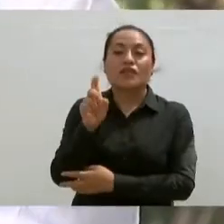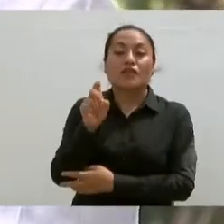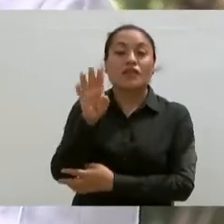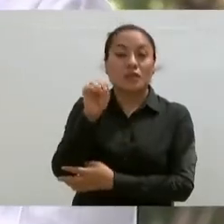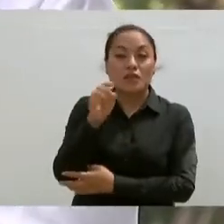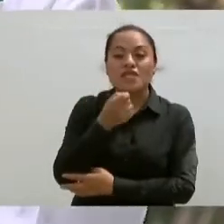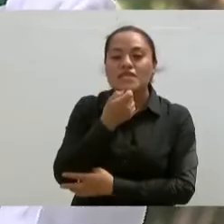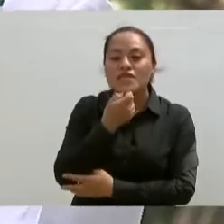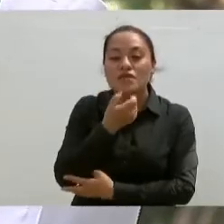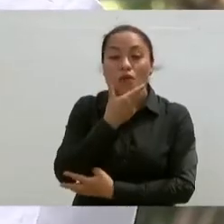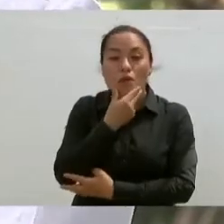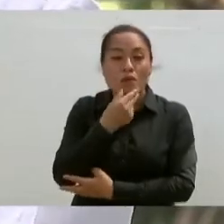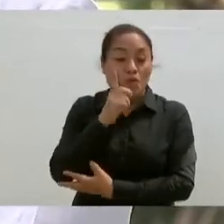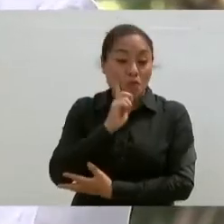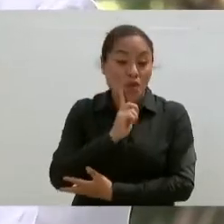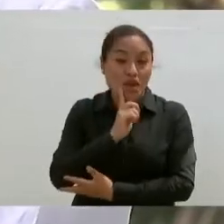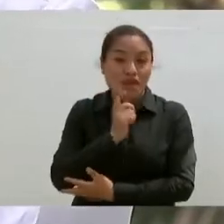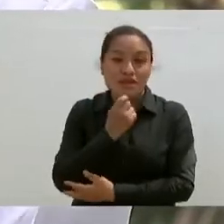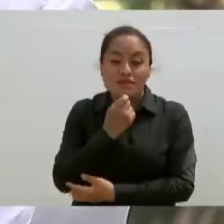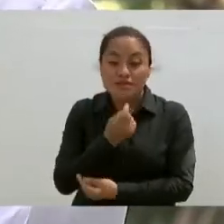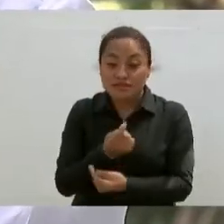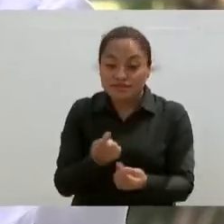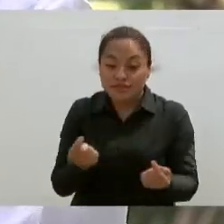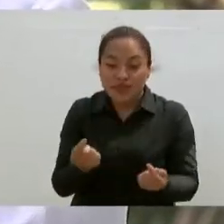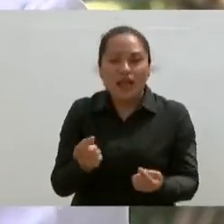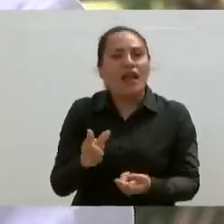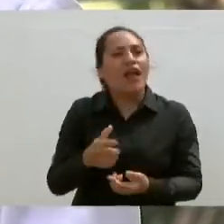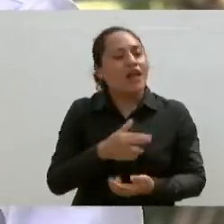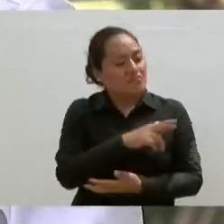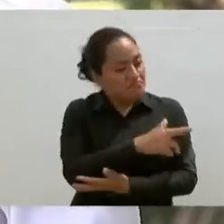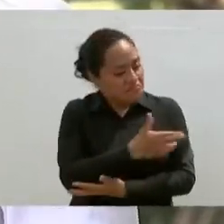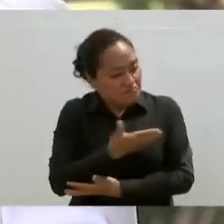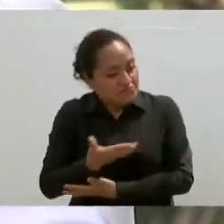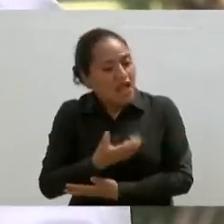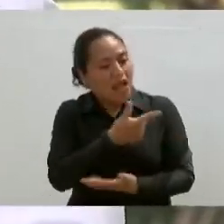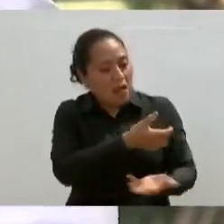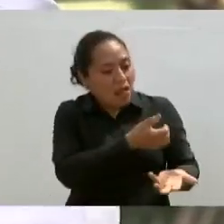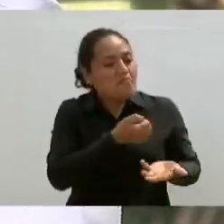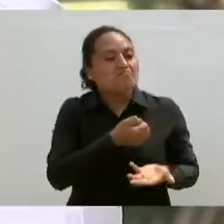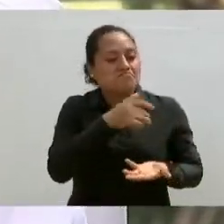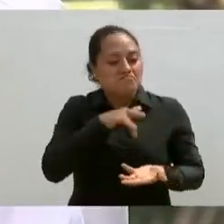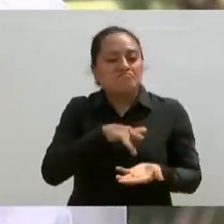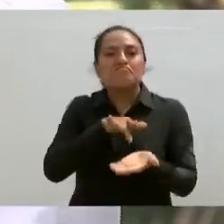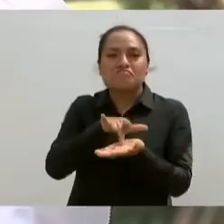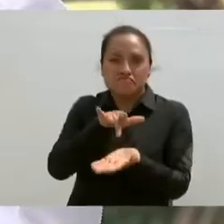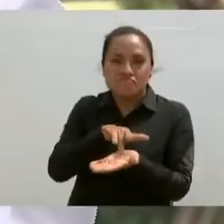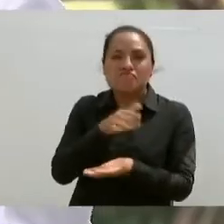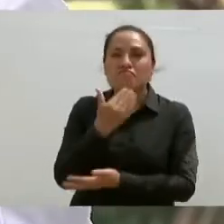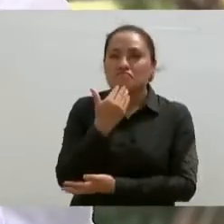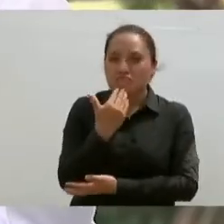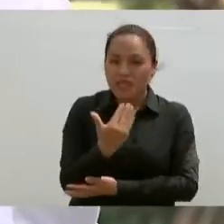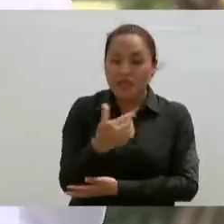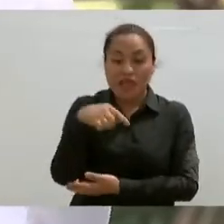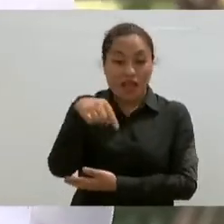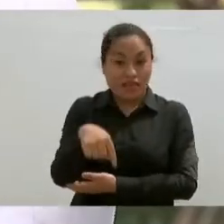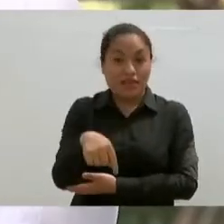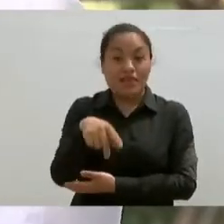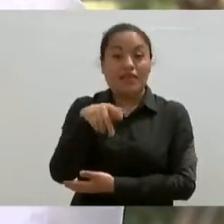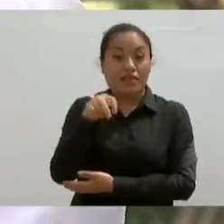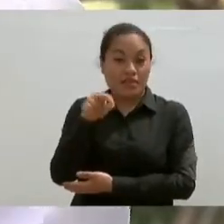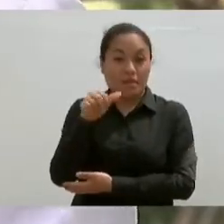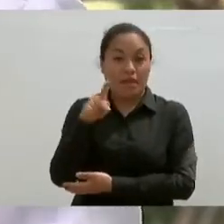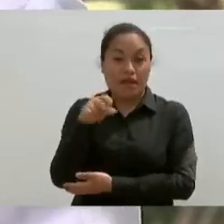239 niñas y niños que están recibiendo este apoyo. Aquí en Tapana